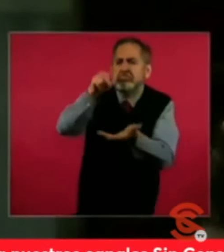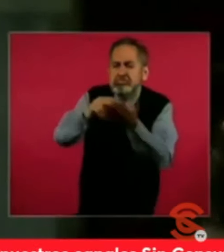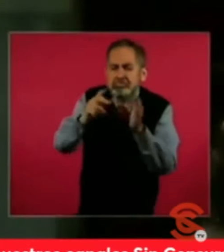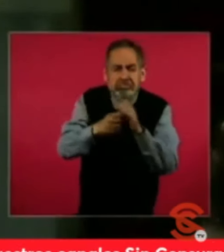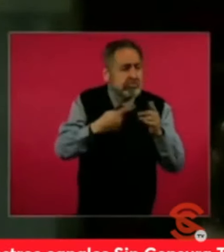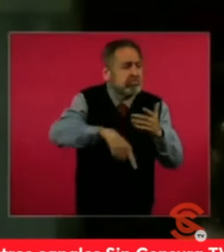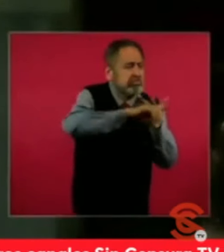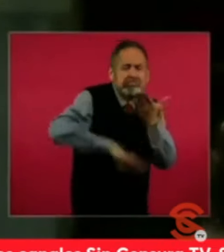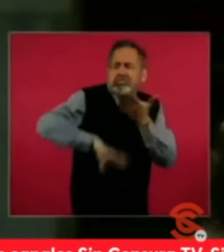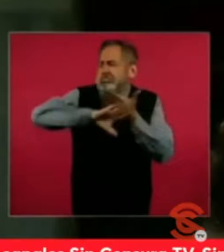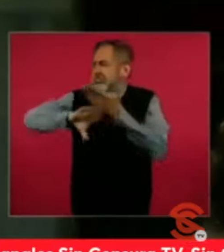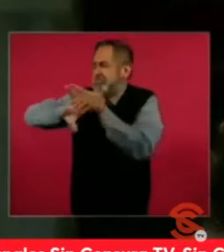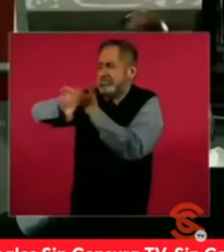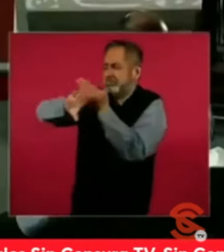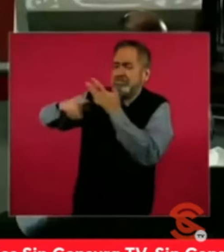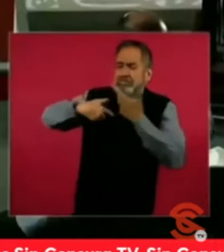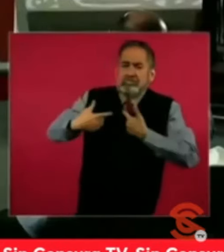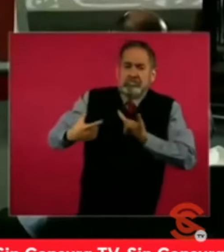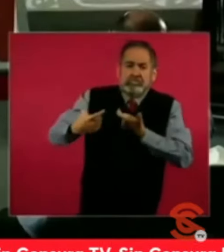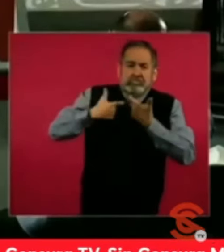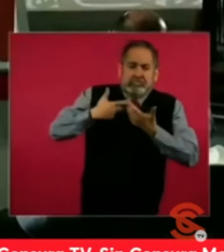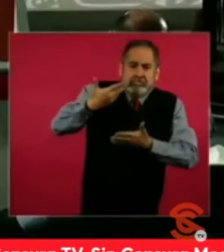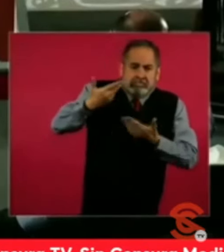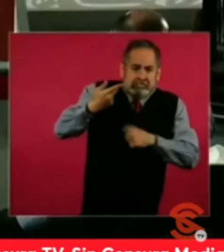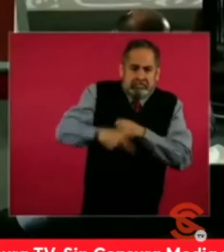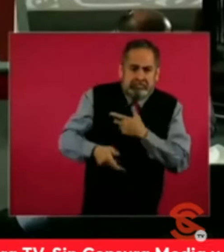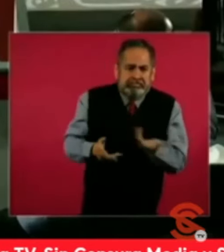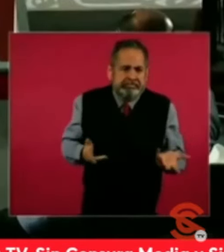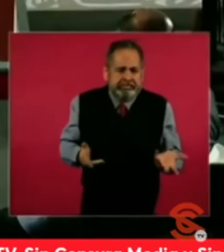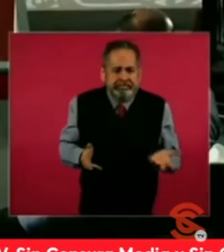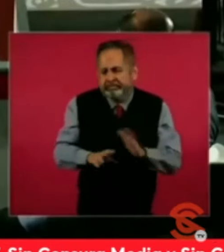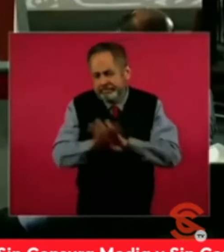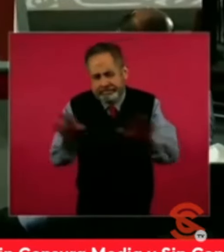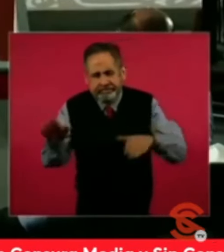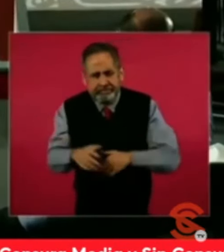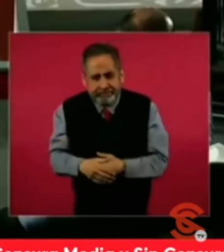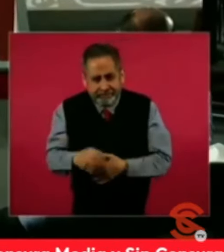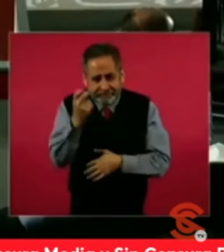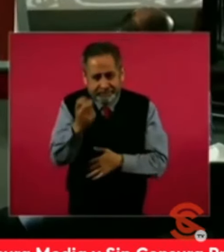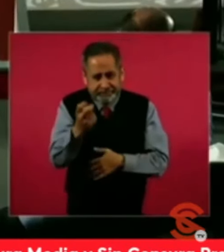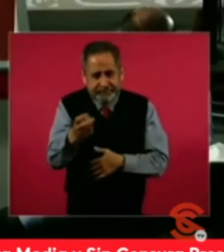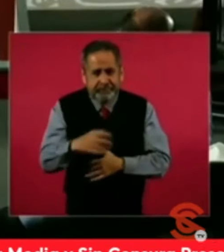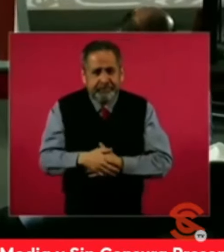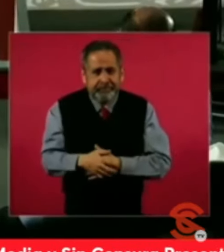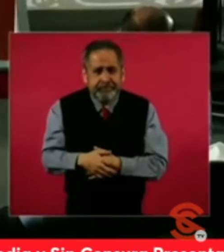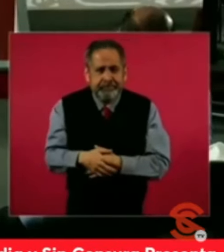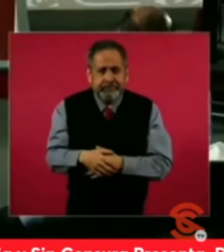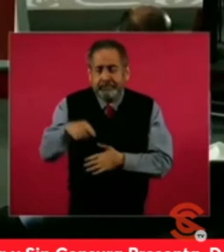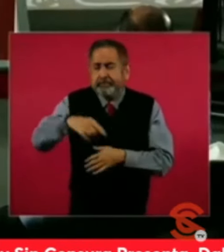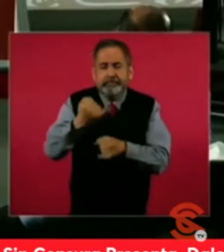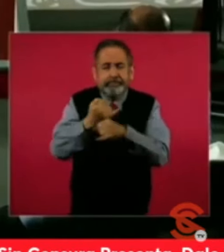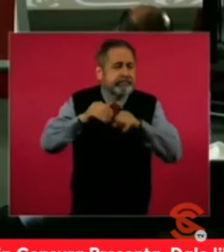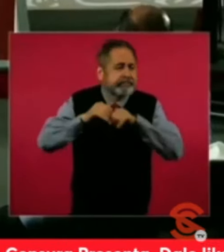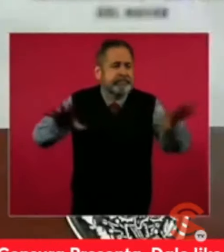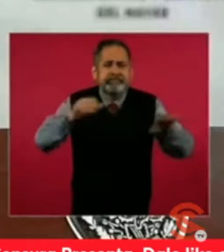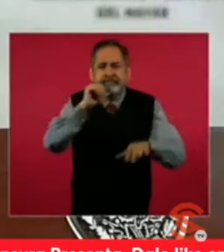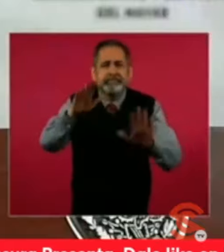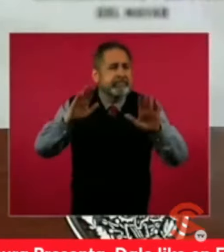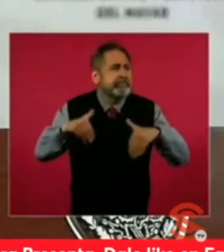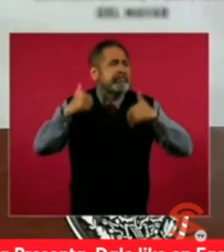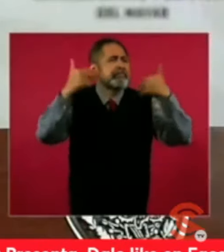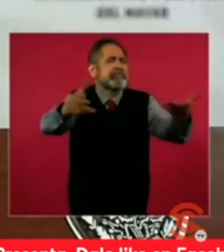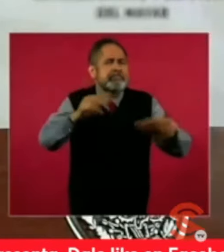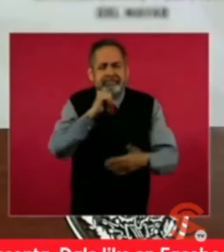atacan. O sea, esto ya rebasó. Usted ayer decía, esto no sale de las redes. Claro que sale de las